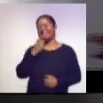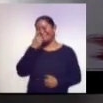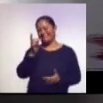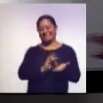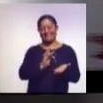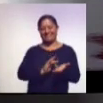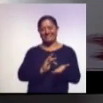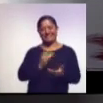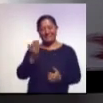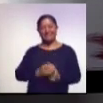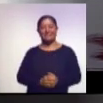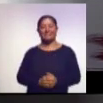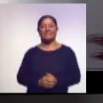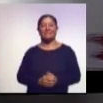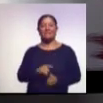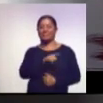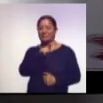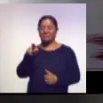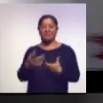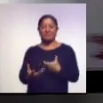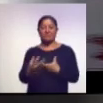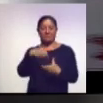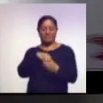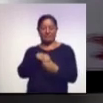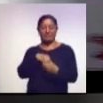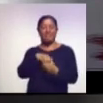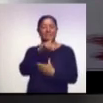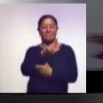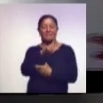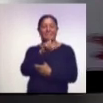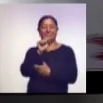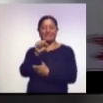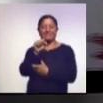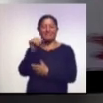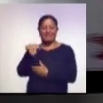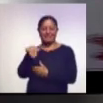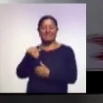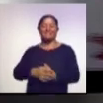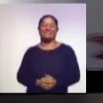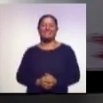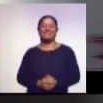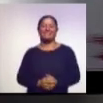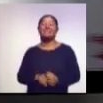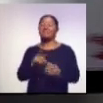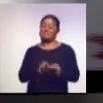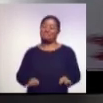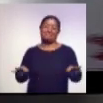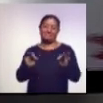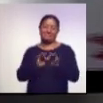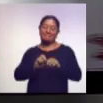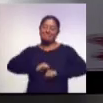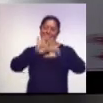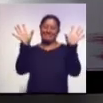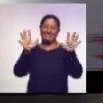gracias por hacer incluir el lenguaje de señas mexicana, que es muy importante, por